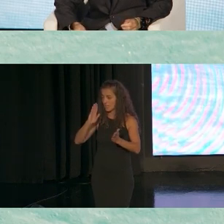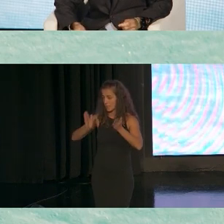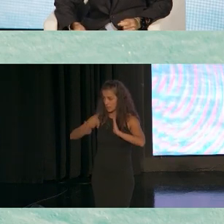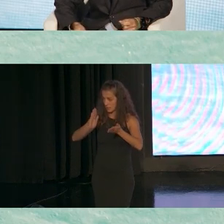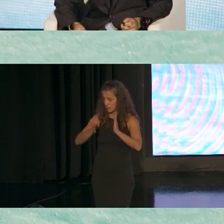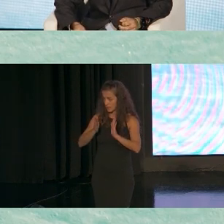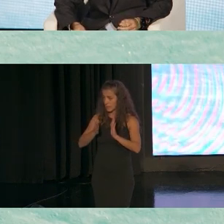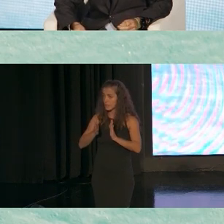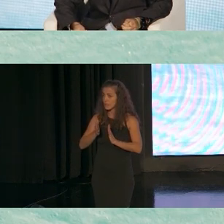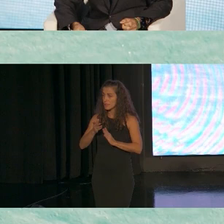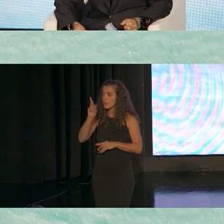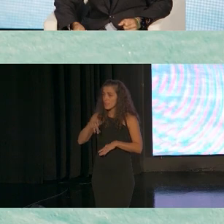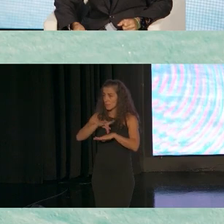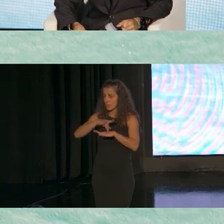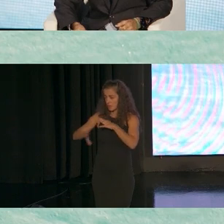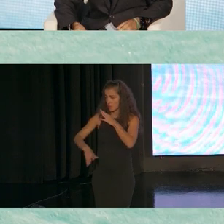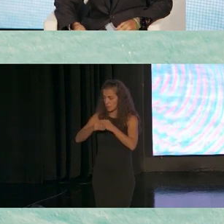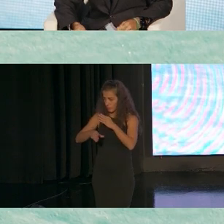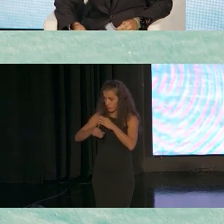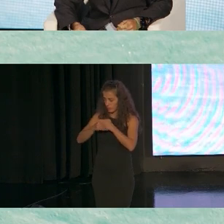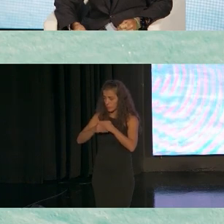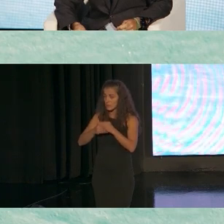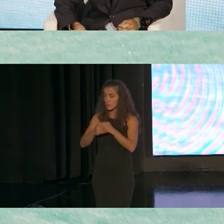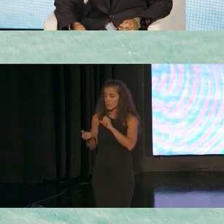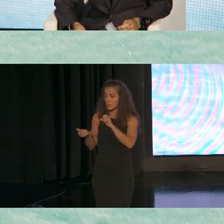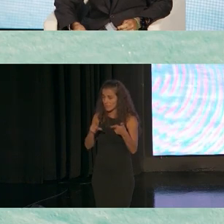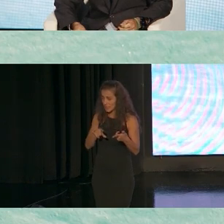y patologías afines desde